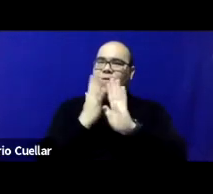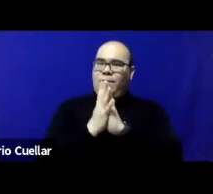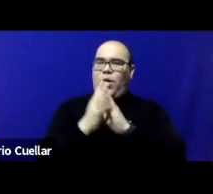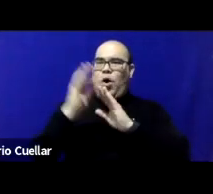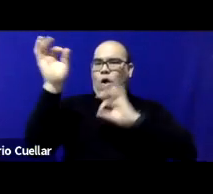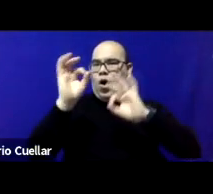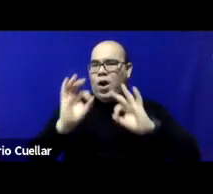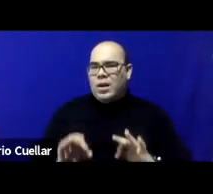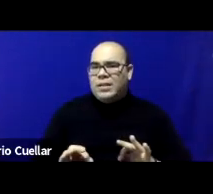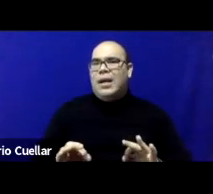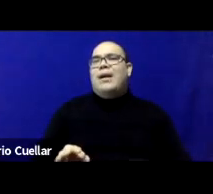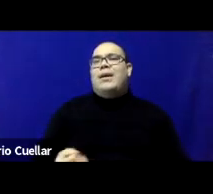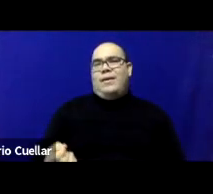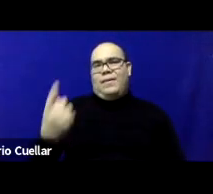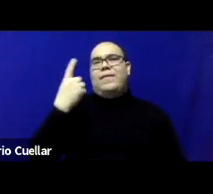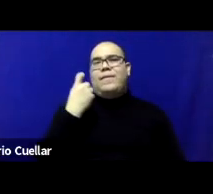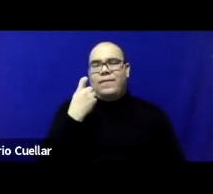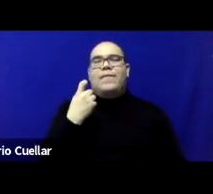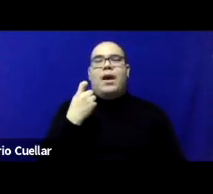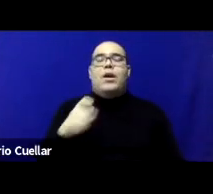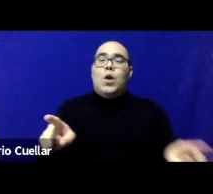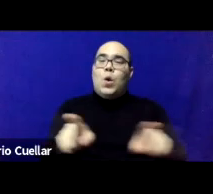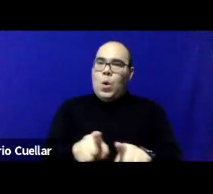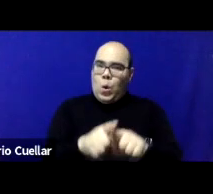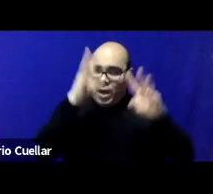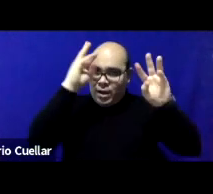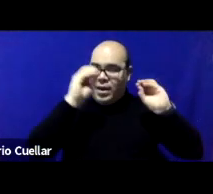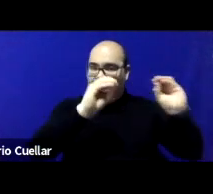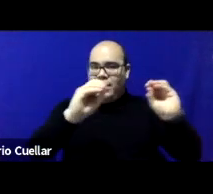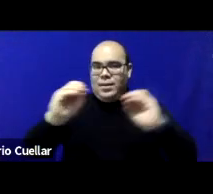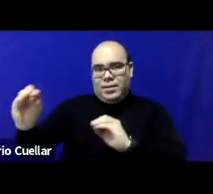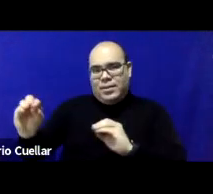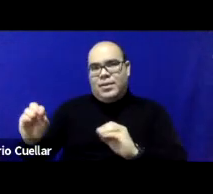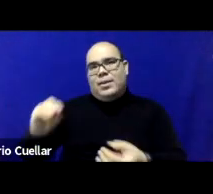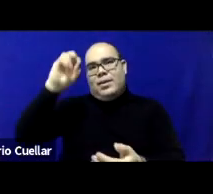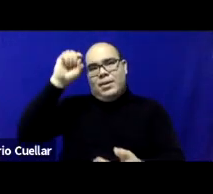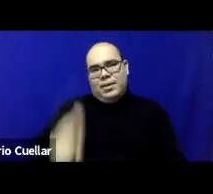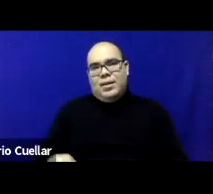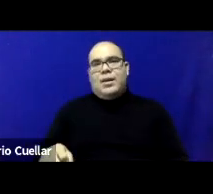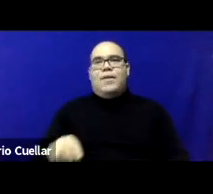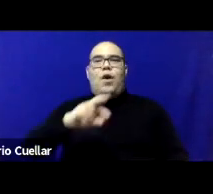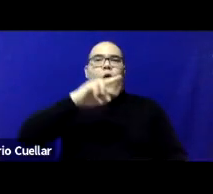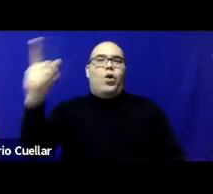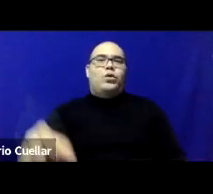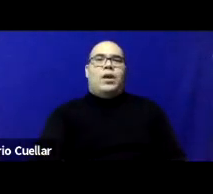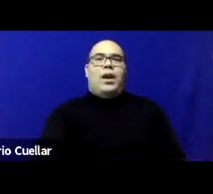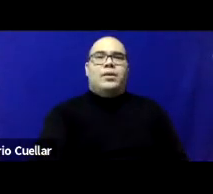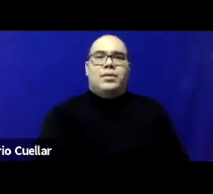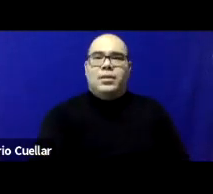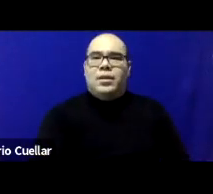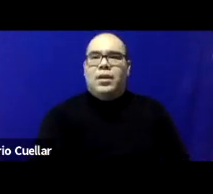claramente recibir mucho más entrenamiento y pues generar otros posibles digamos